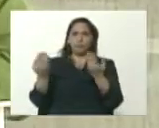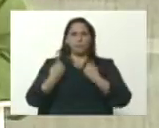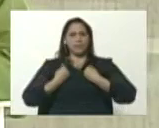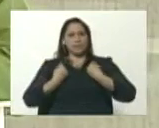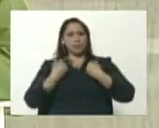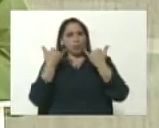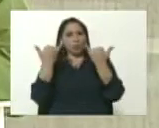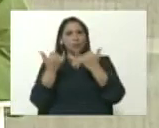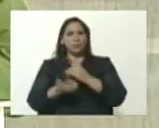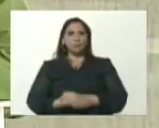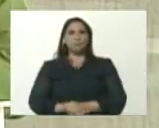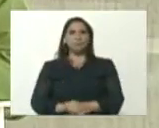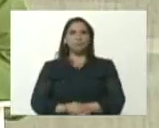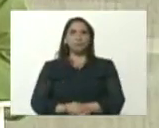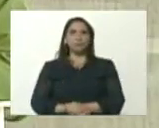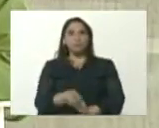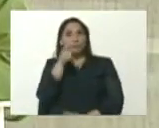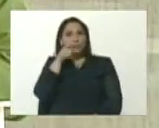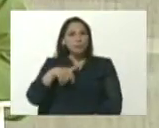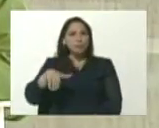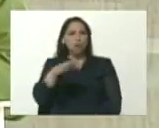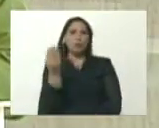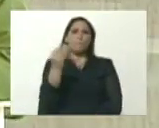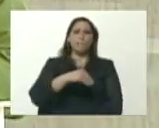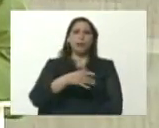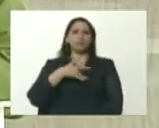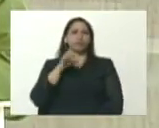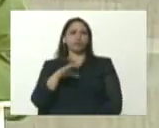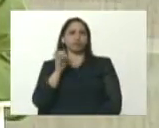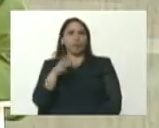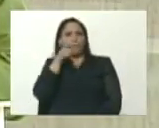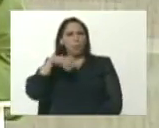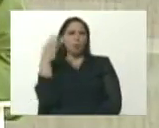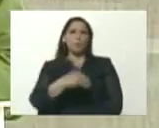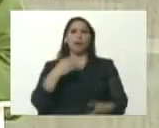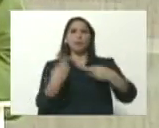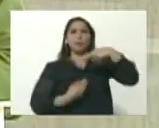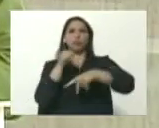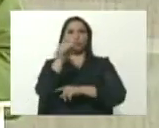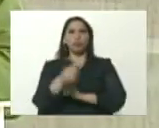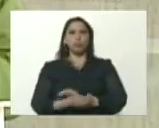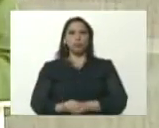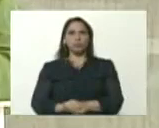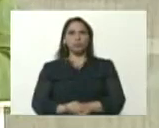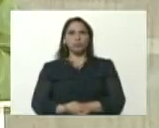ahorita. El pueblo que más sufre es el pueblo más revolucionario.